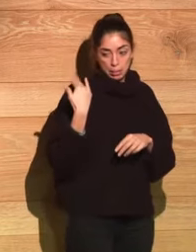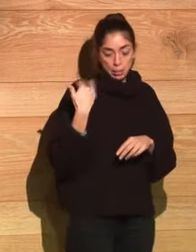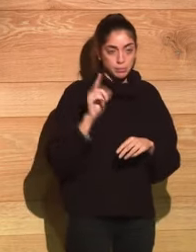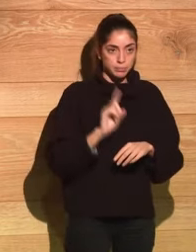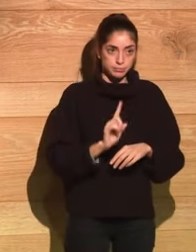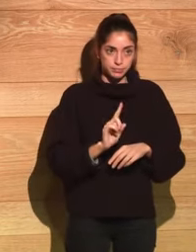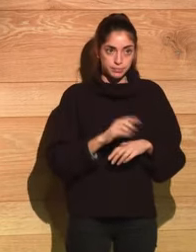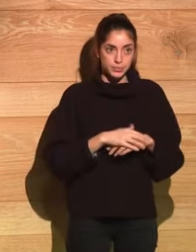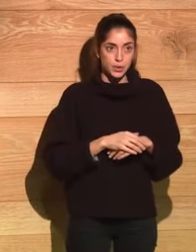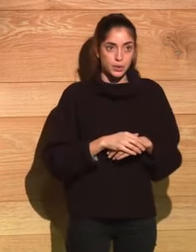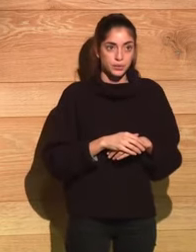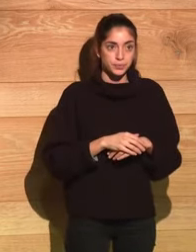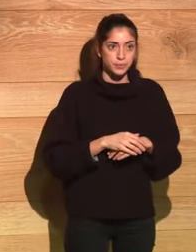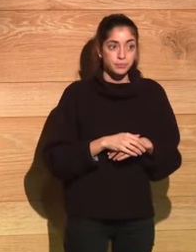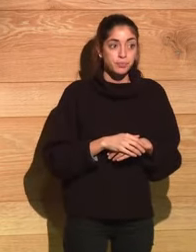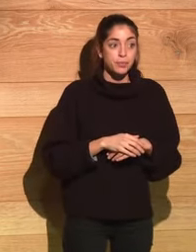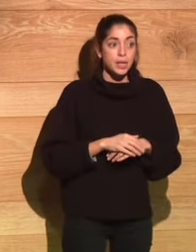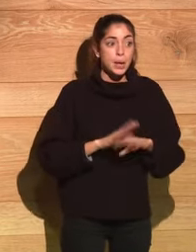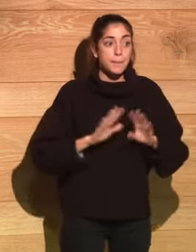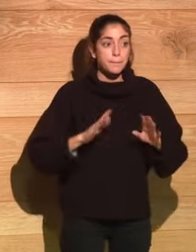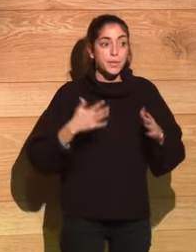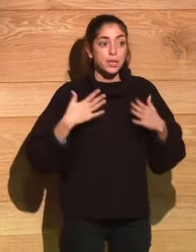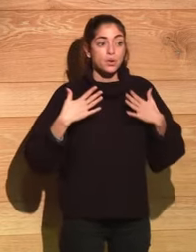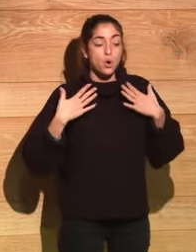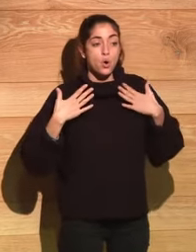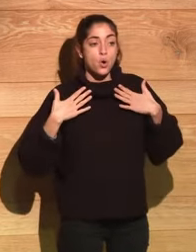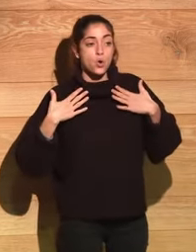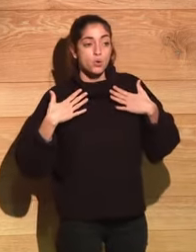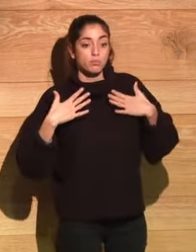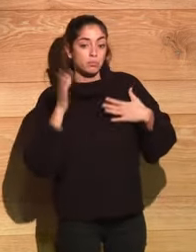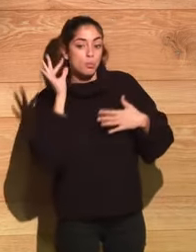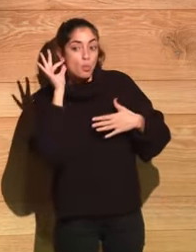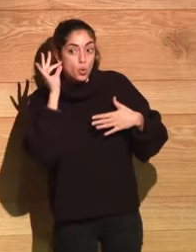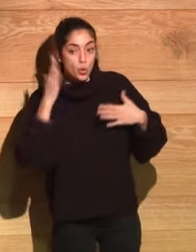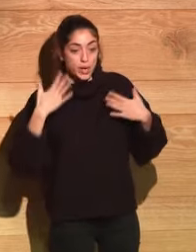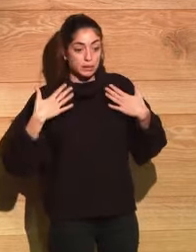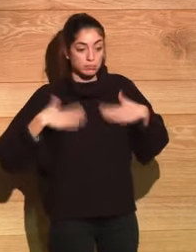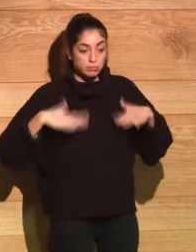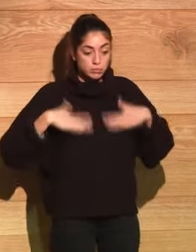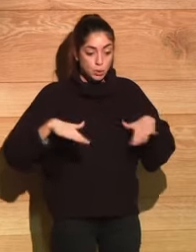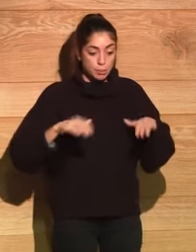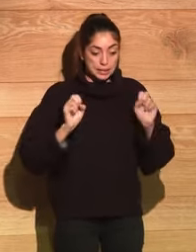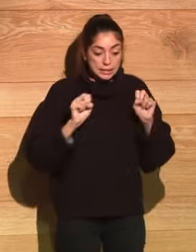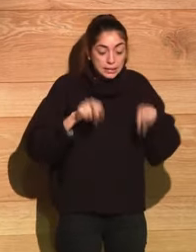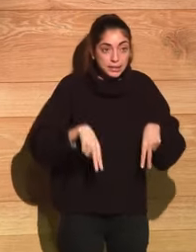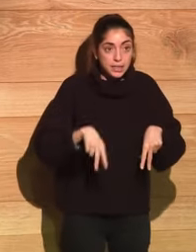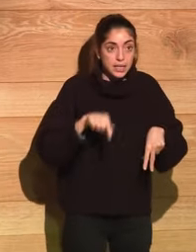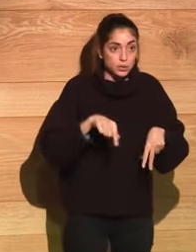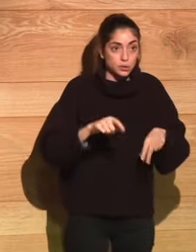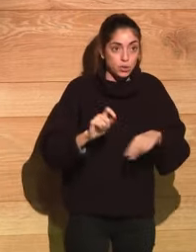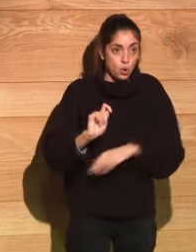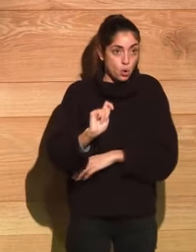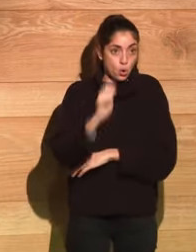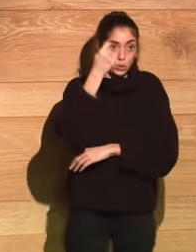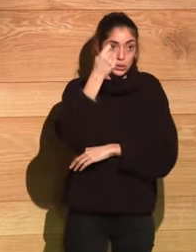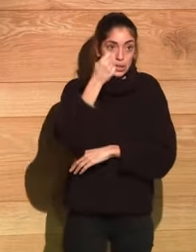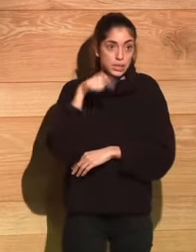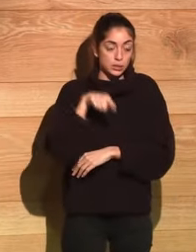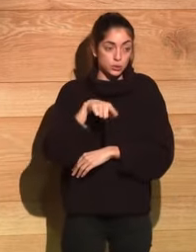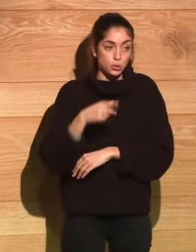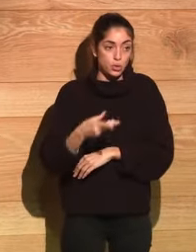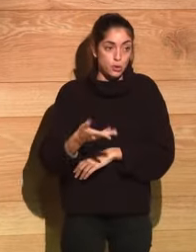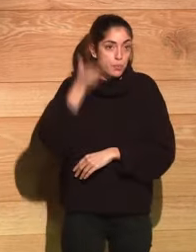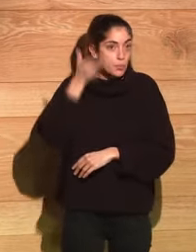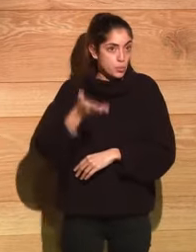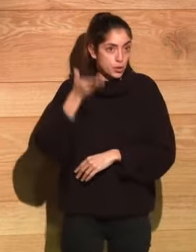sea, el desvelamiento del cuerpo femenino, por ejemplo, fue una de las grandes conquistas, ¿no? O sea, aparecía en la pintura,